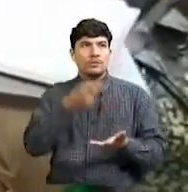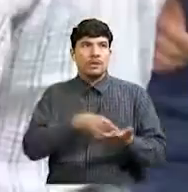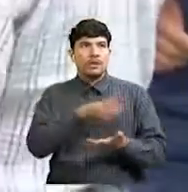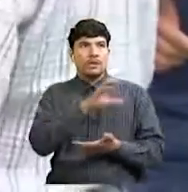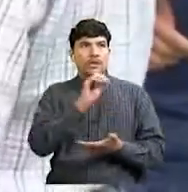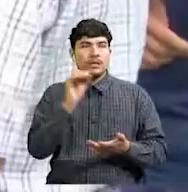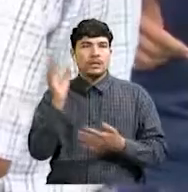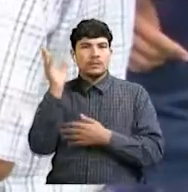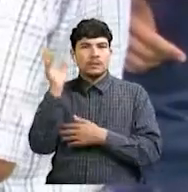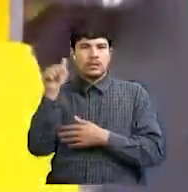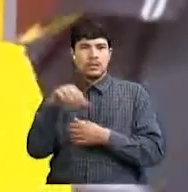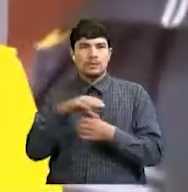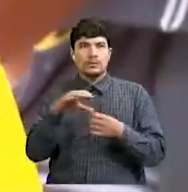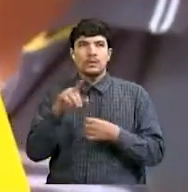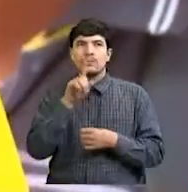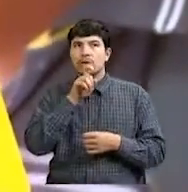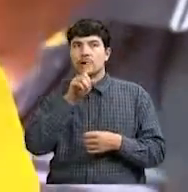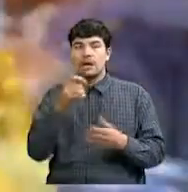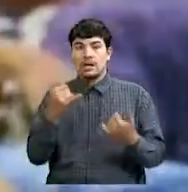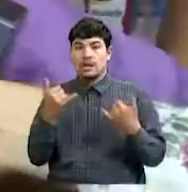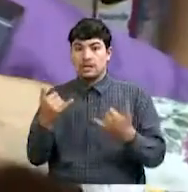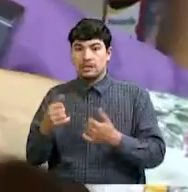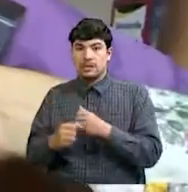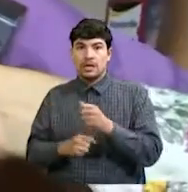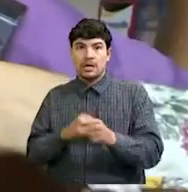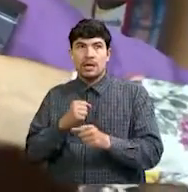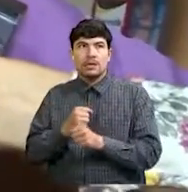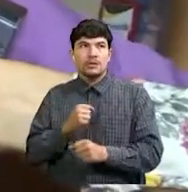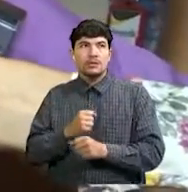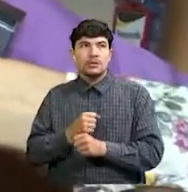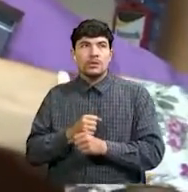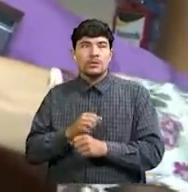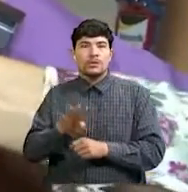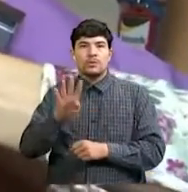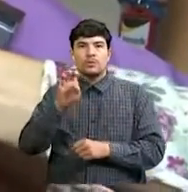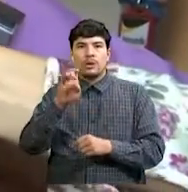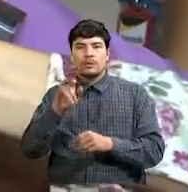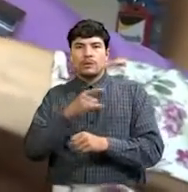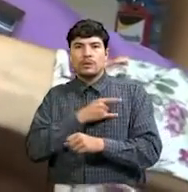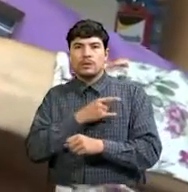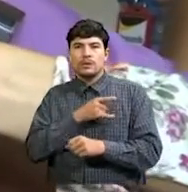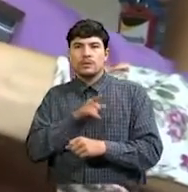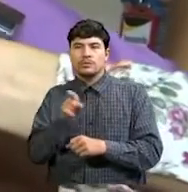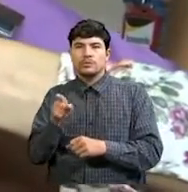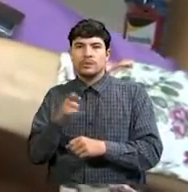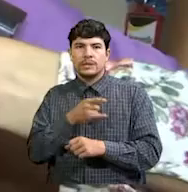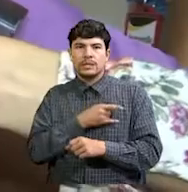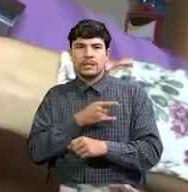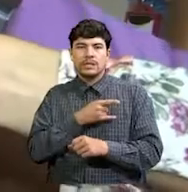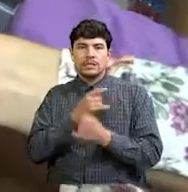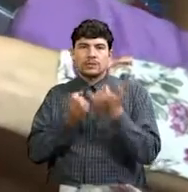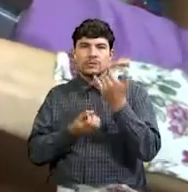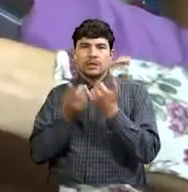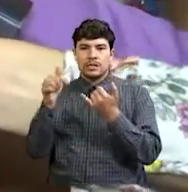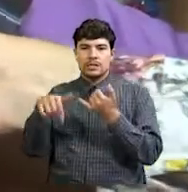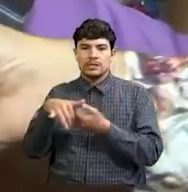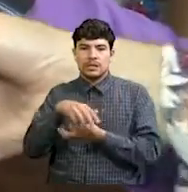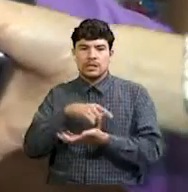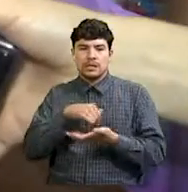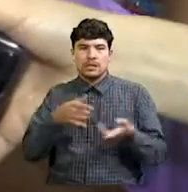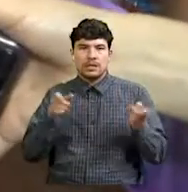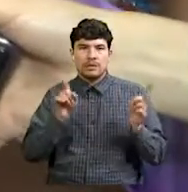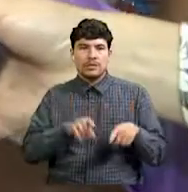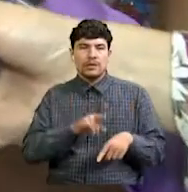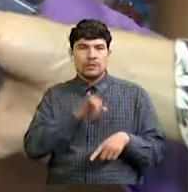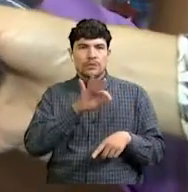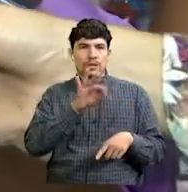en bucaramanga este año vamos a tener con 9 universidades es para la universidad industrial de santander están